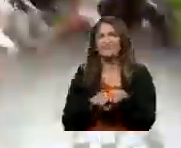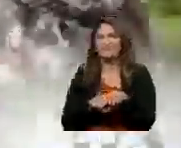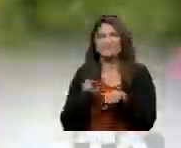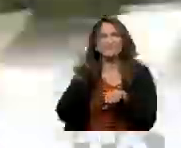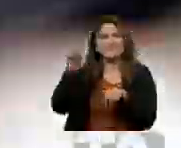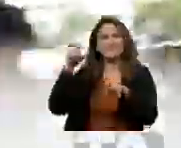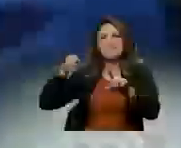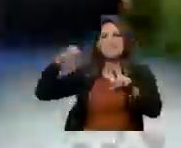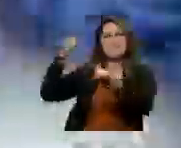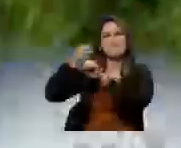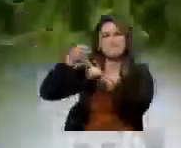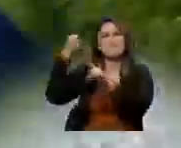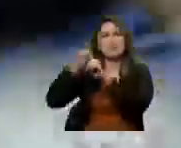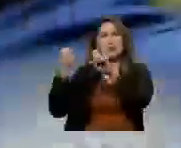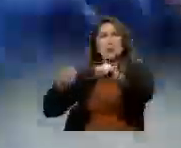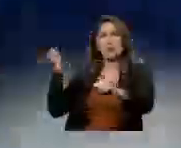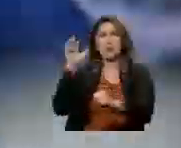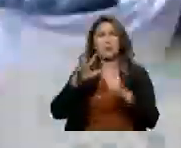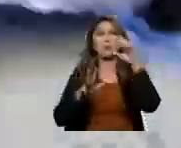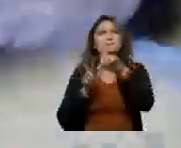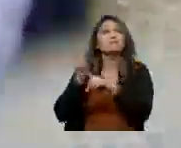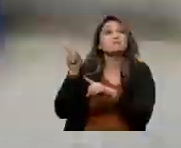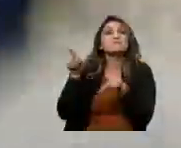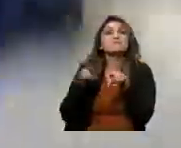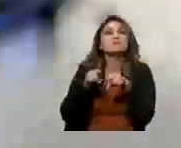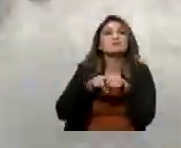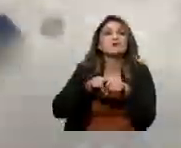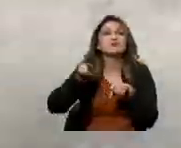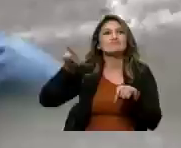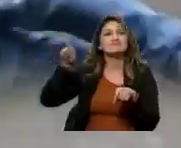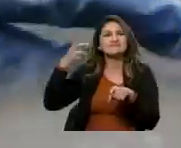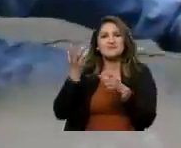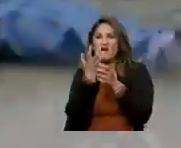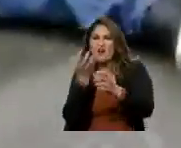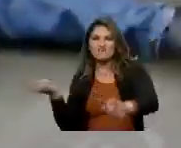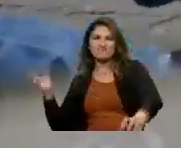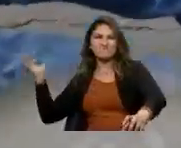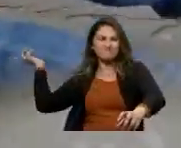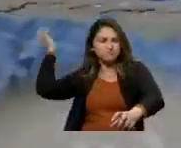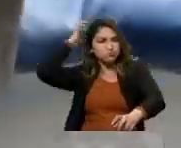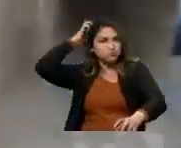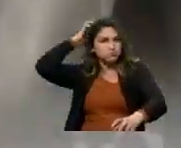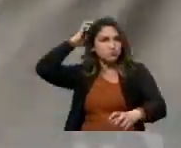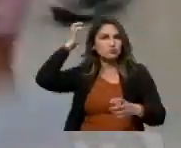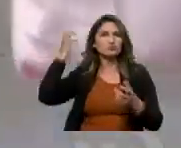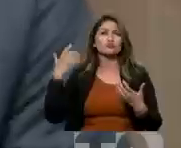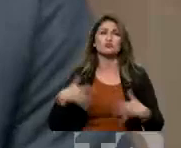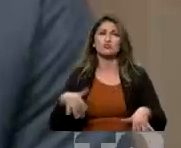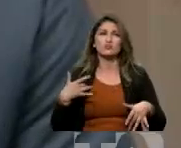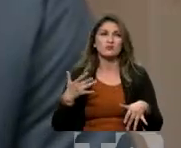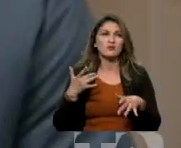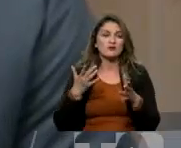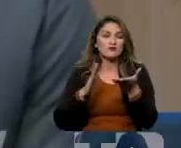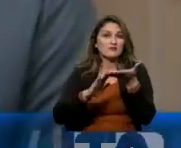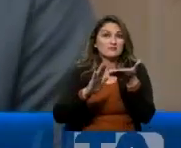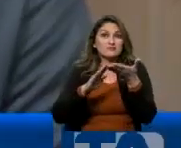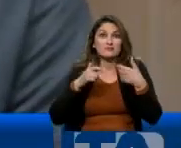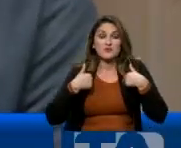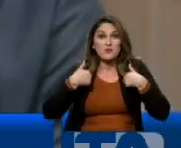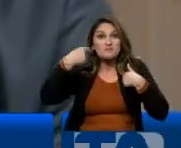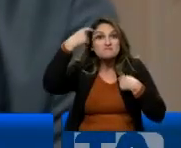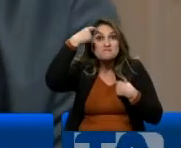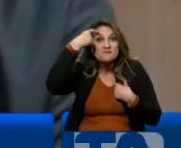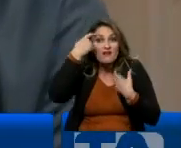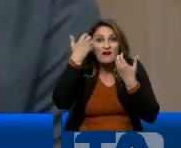reportero de teleamazonas quien fue agredido con una piedra en la cabeza cree que la violencia se desbordó esto es el resultado